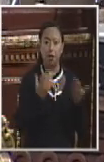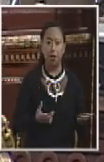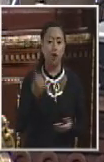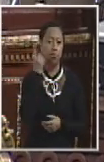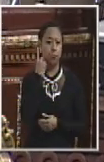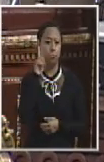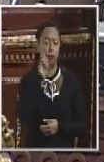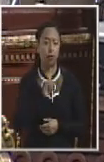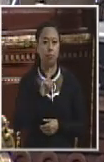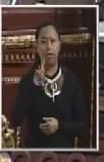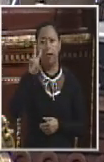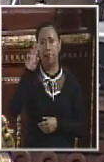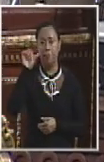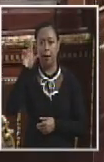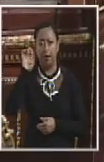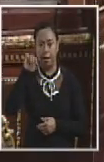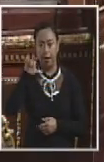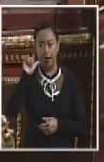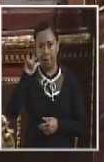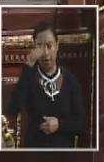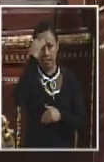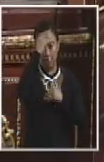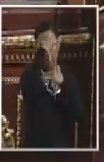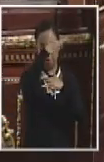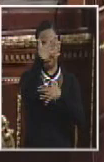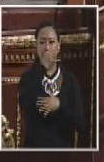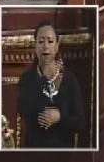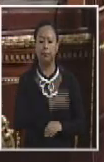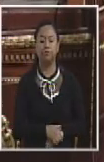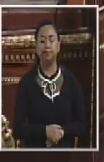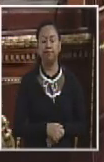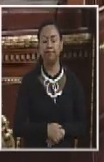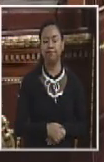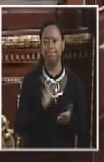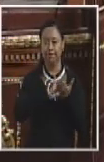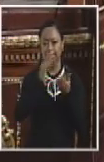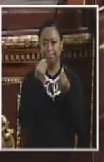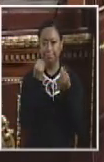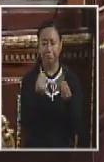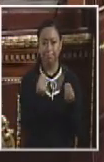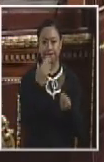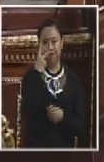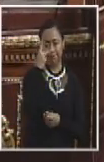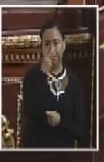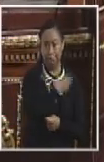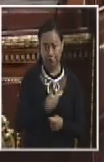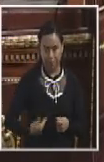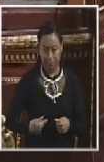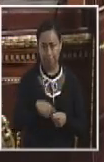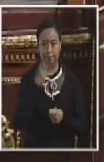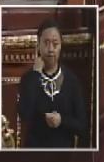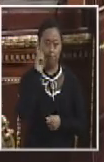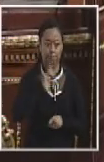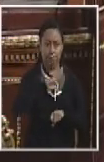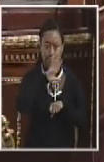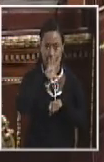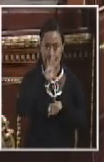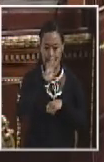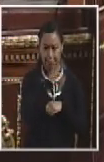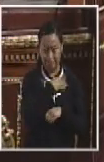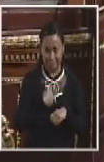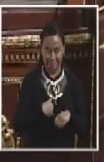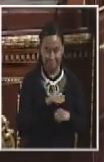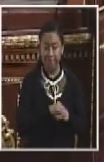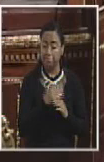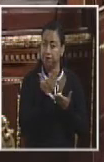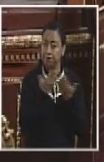5 minutos. Adelante, diputada. Muchas gracias. Con su venia, diputada presidenta. El papel se compone